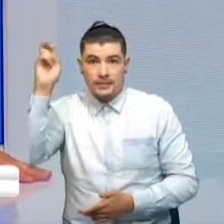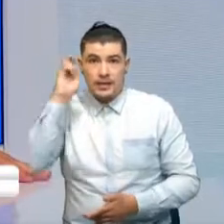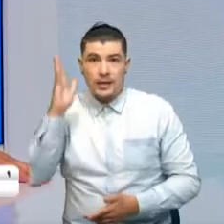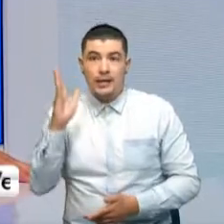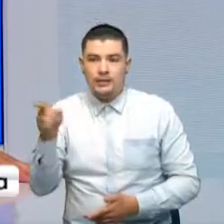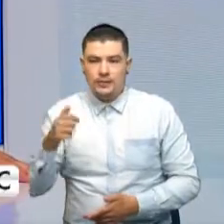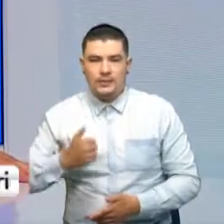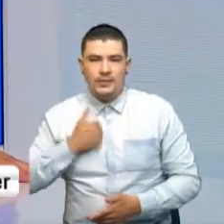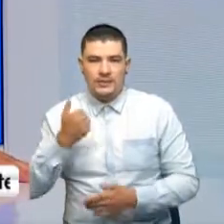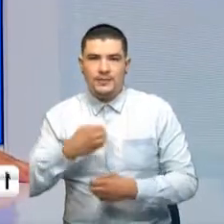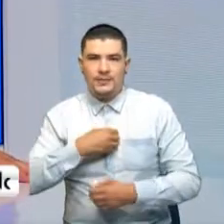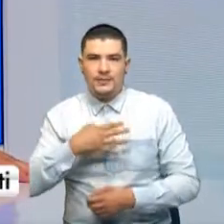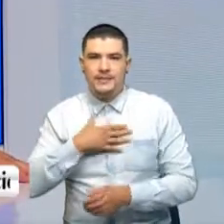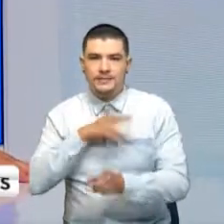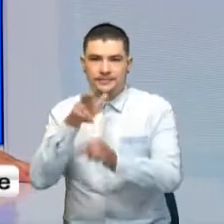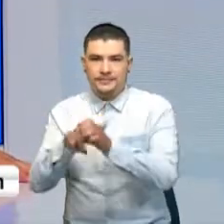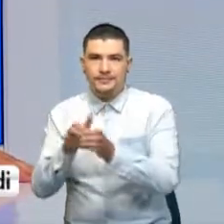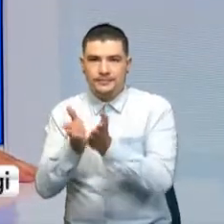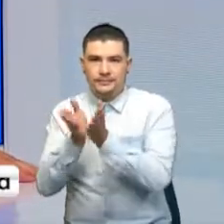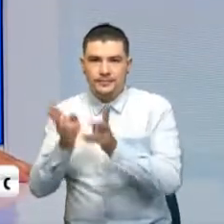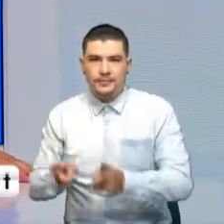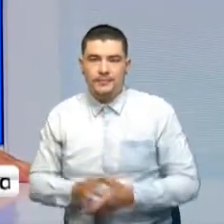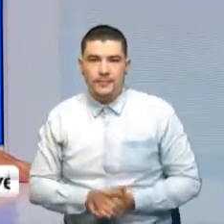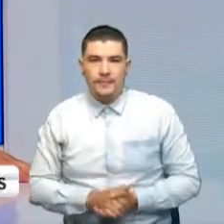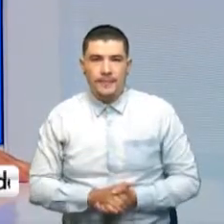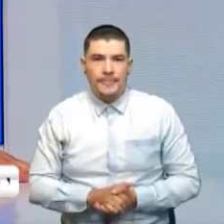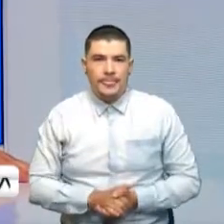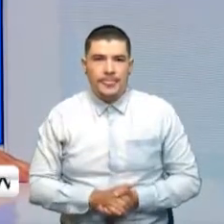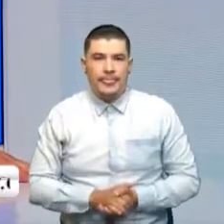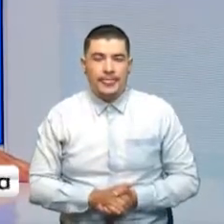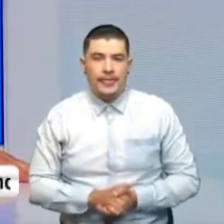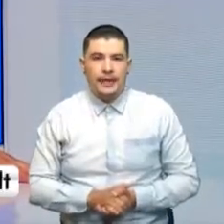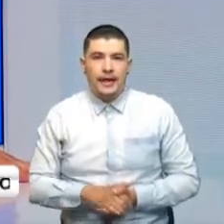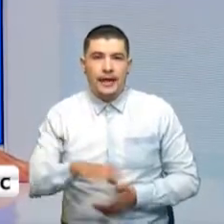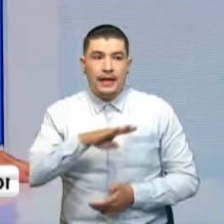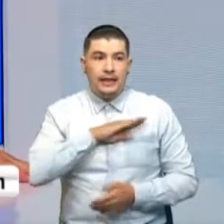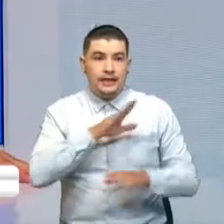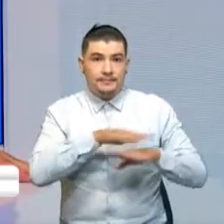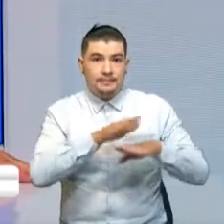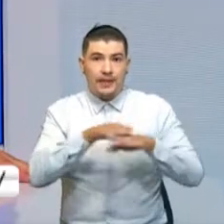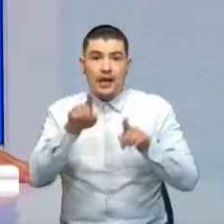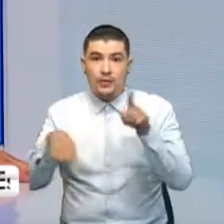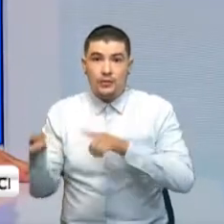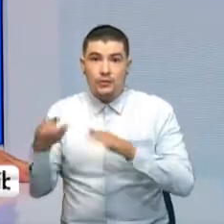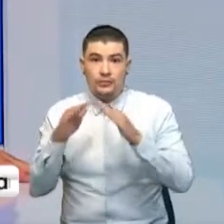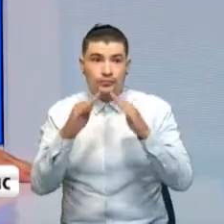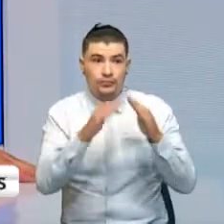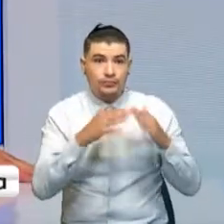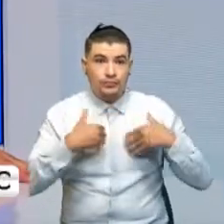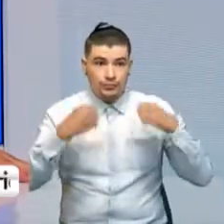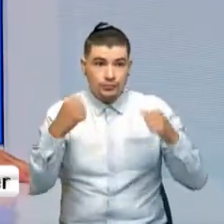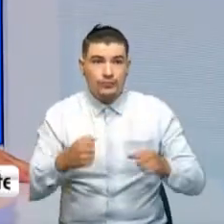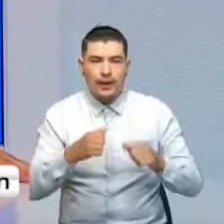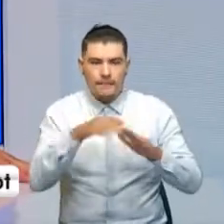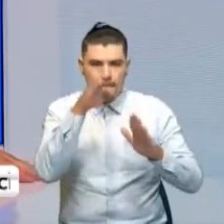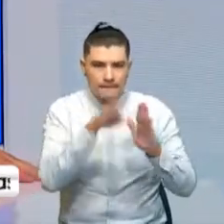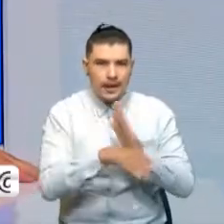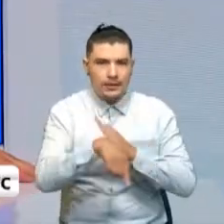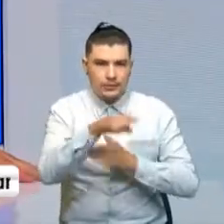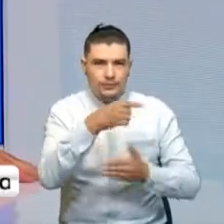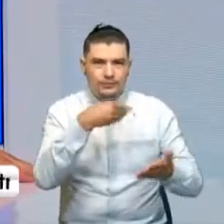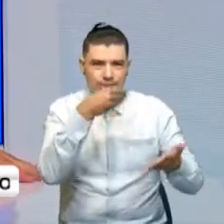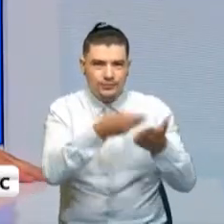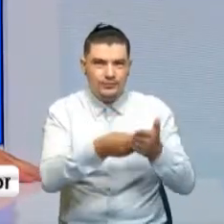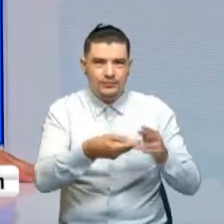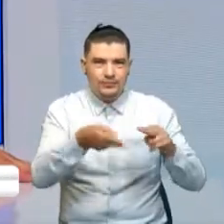Consejo de Bucaramanga fijó descuentos a quienes se les incrementó el avalúo catastral. Ahora los usuarios están esperando el resultado de la acción que ha